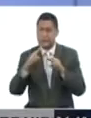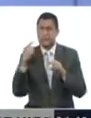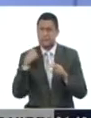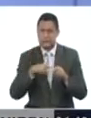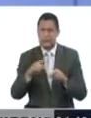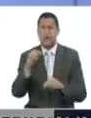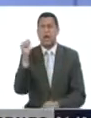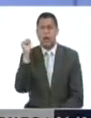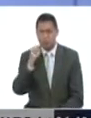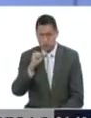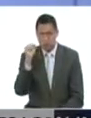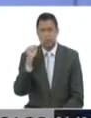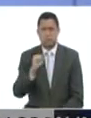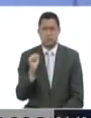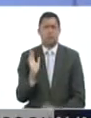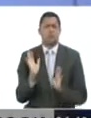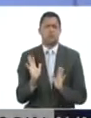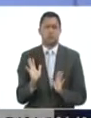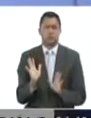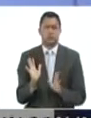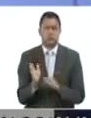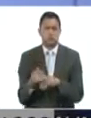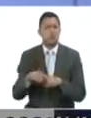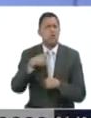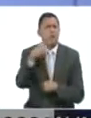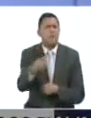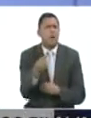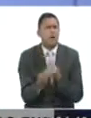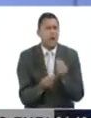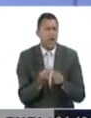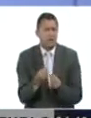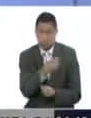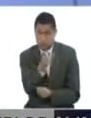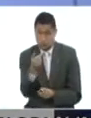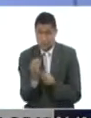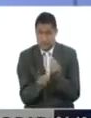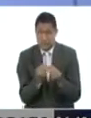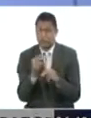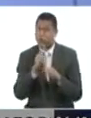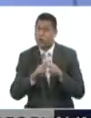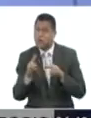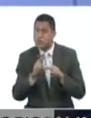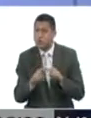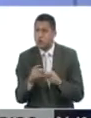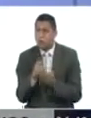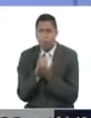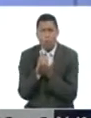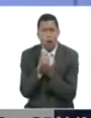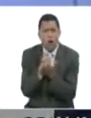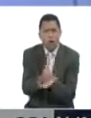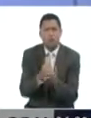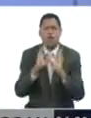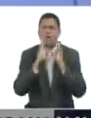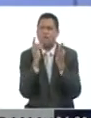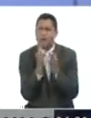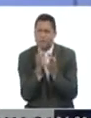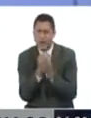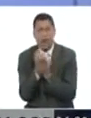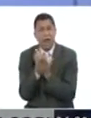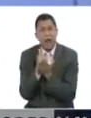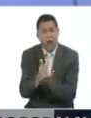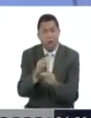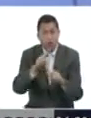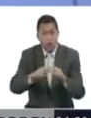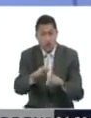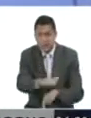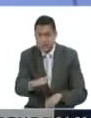este espectro autista, ¿cuáles son los pasos a seguir? ¿Qué hacen ustedes con este paciente? ¿Cómo van ayudando a los familiares? ¿Cómo van ayudando al niño